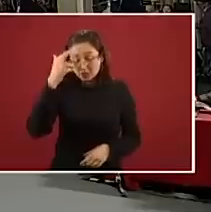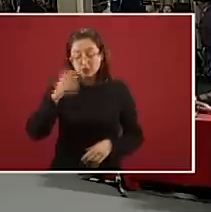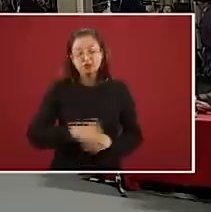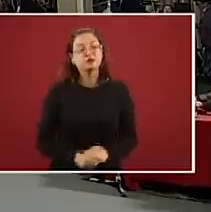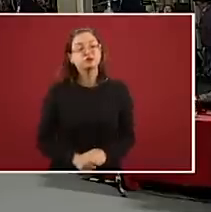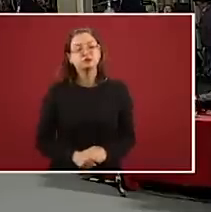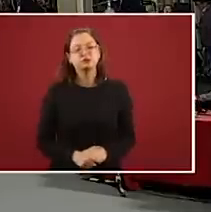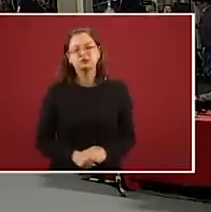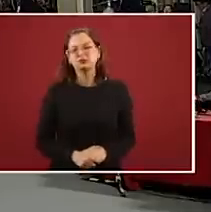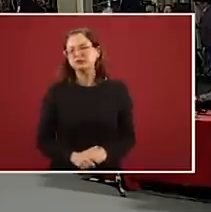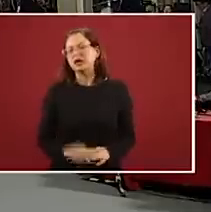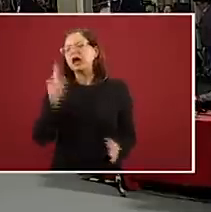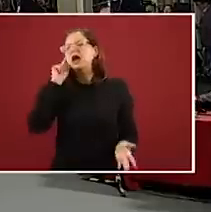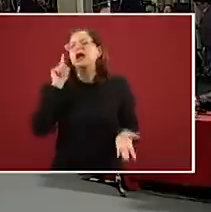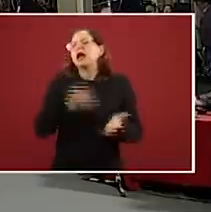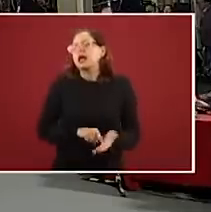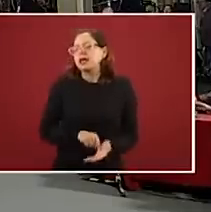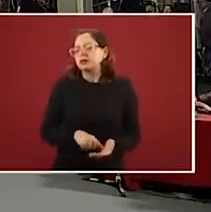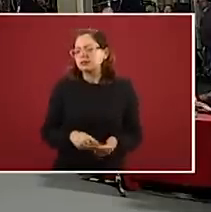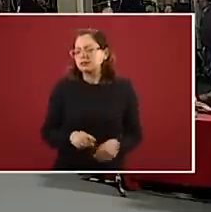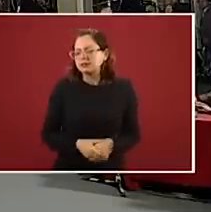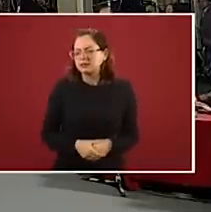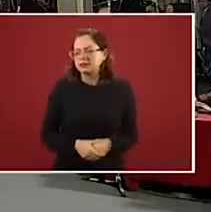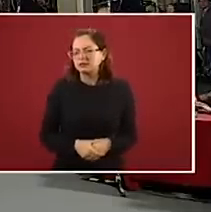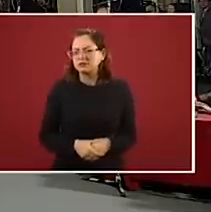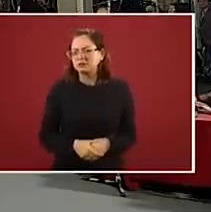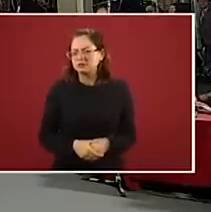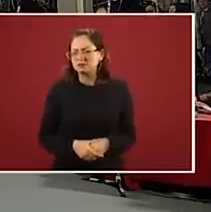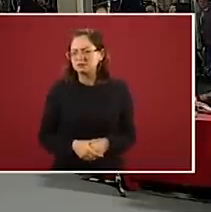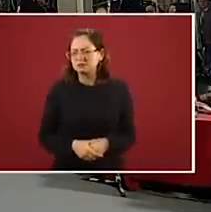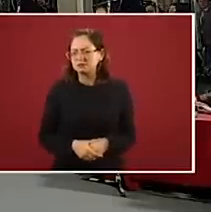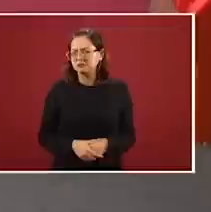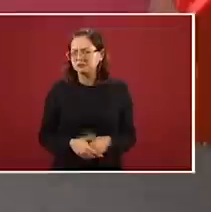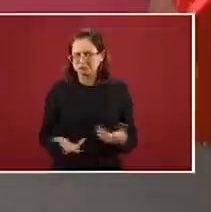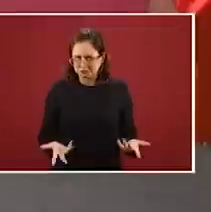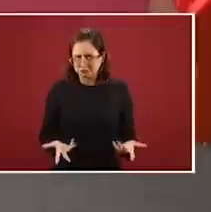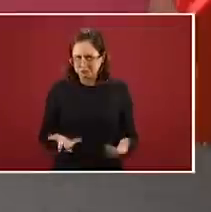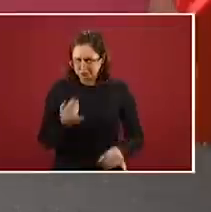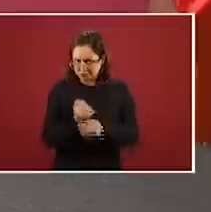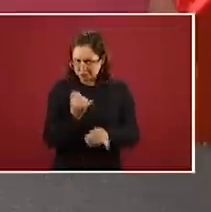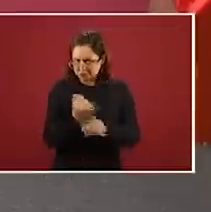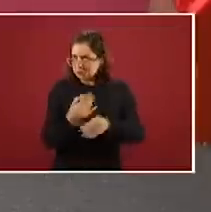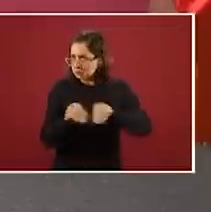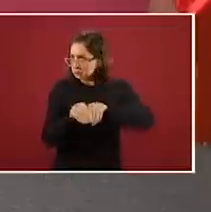¿Creen ustedes que si no interviene el Estado va a haber internet